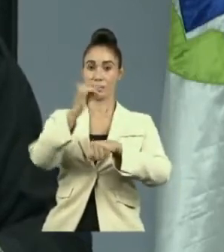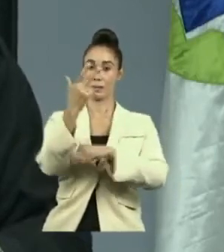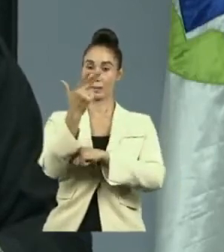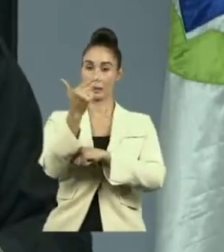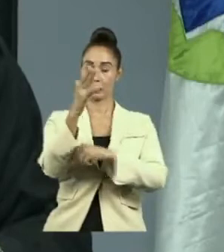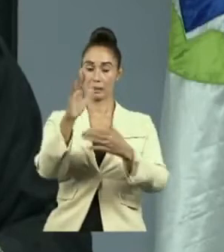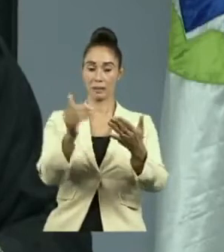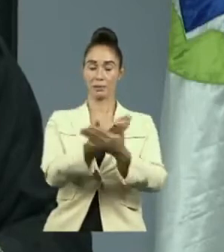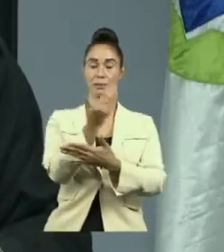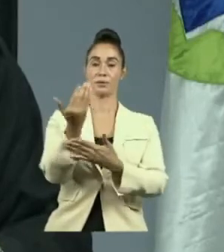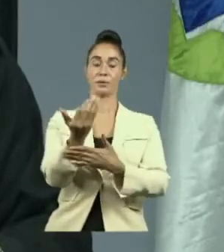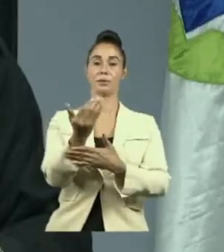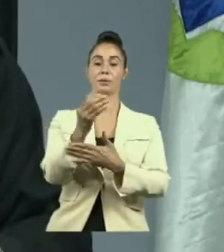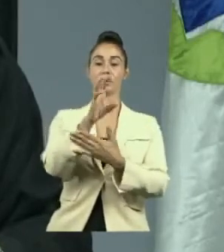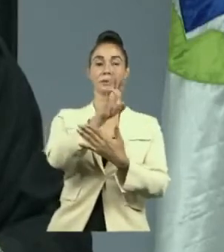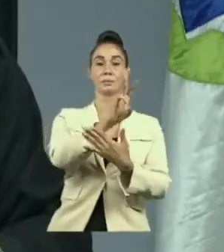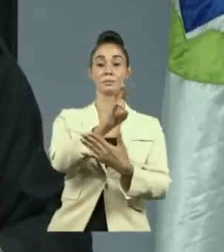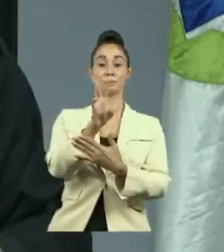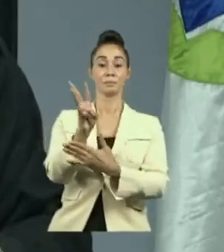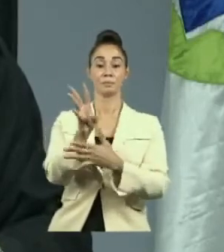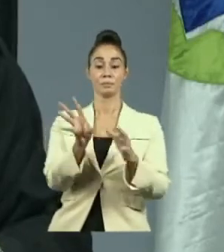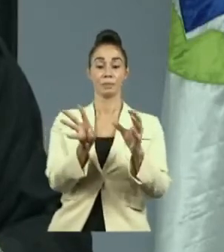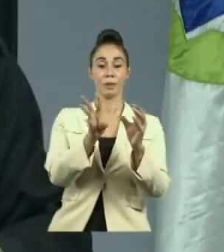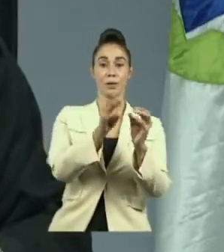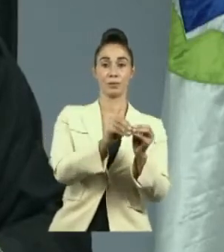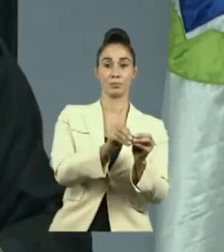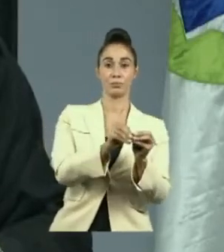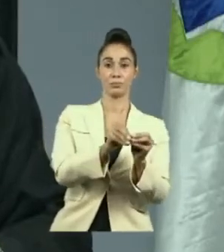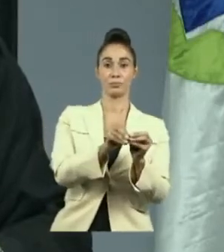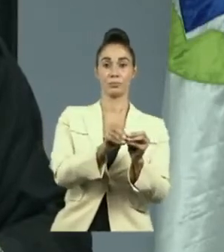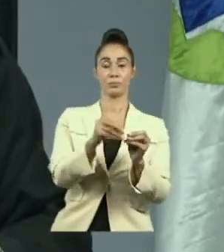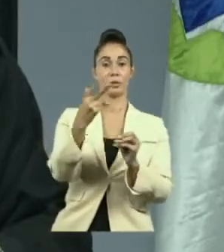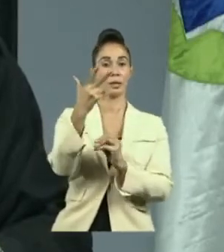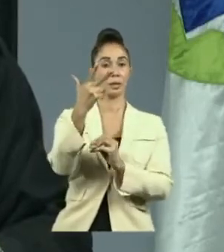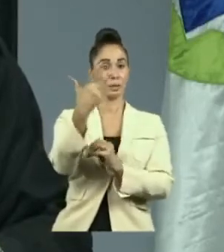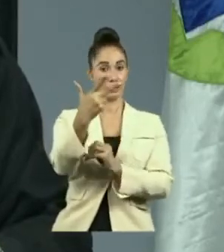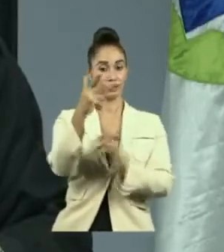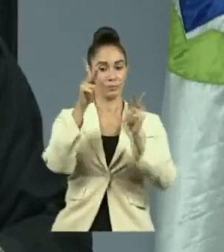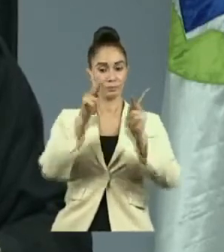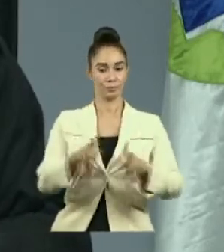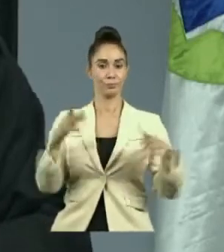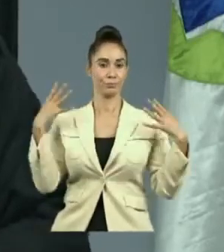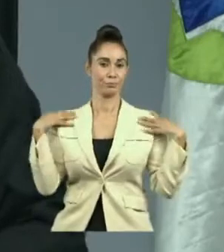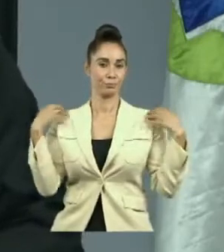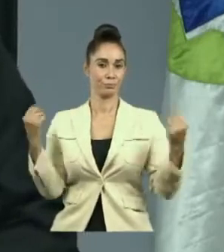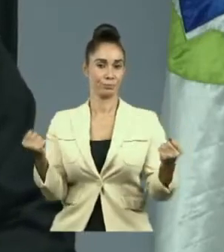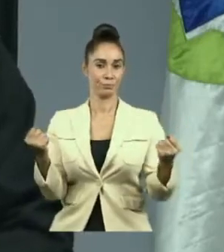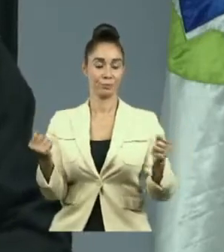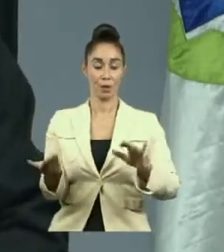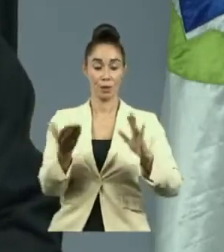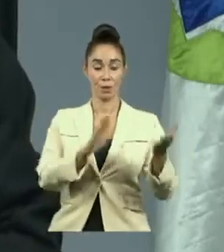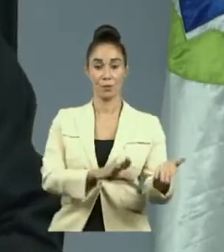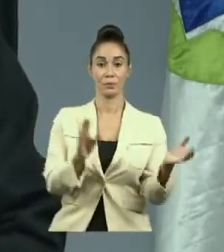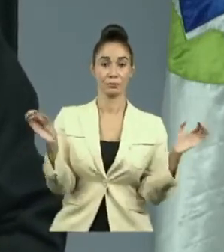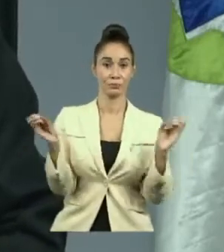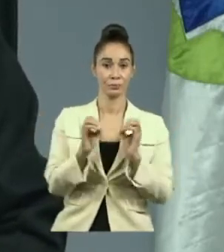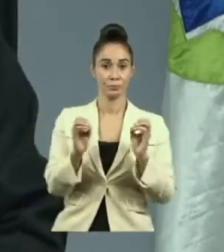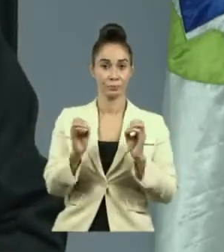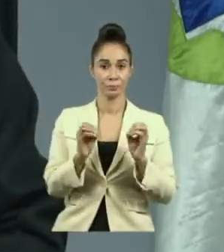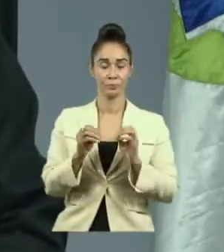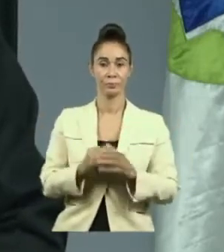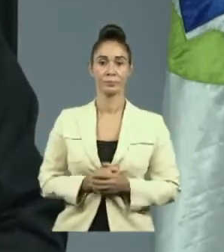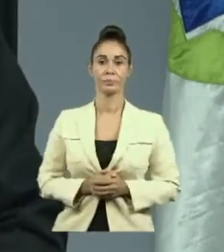nuevos 66 acumula 23 recupera 20 fallecimiento